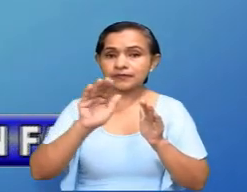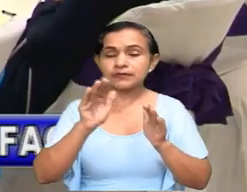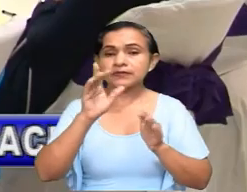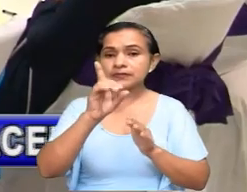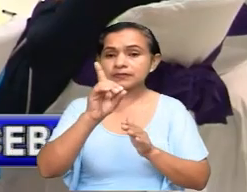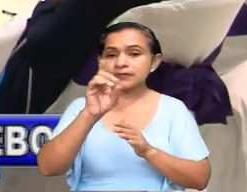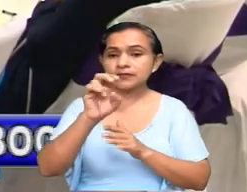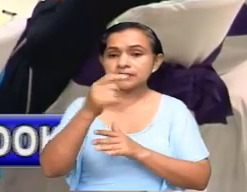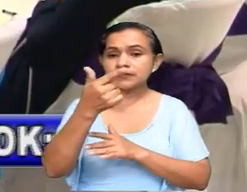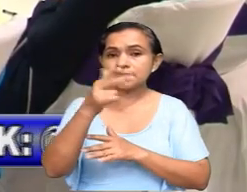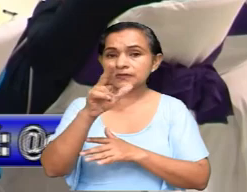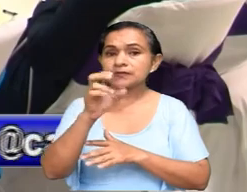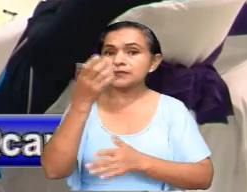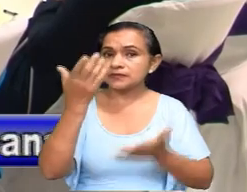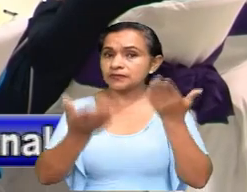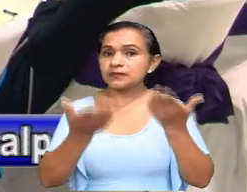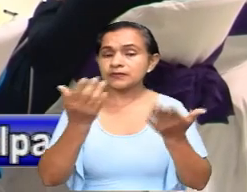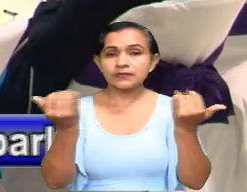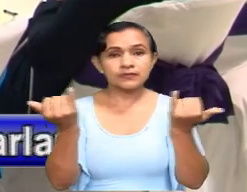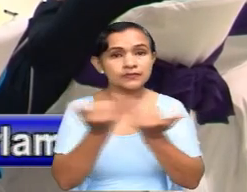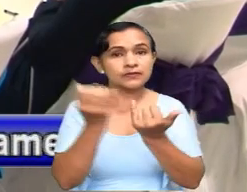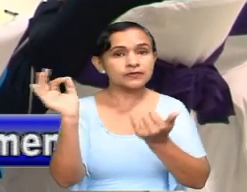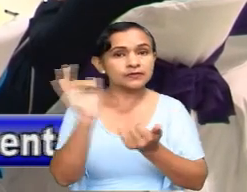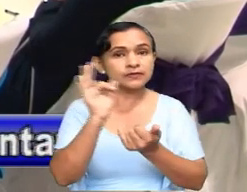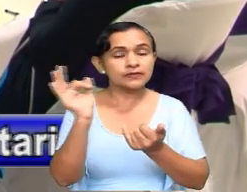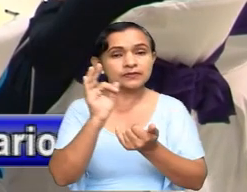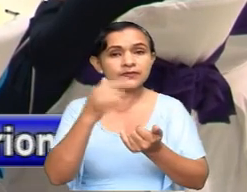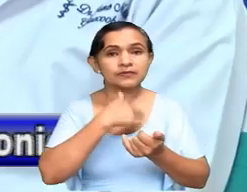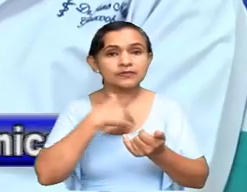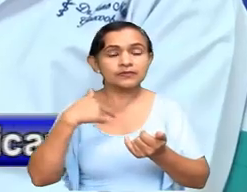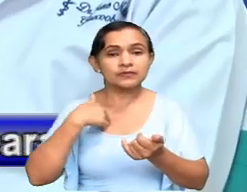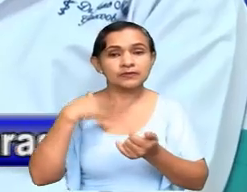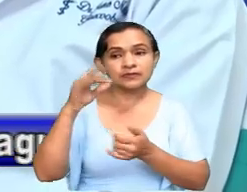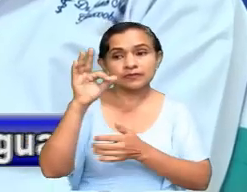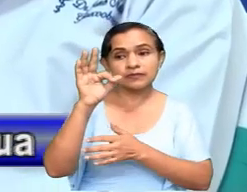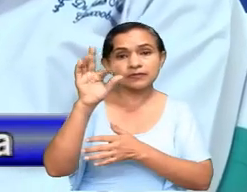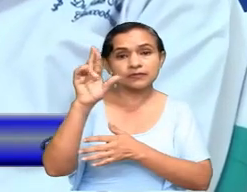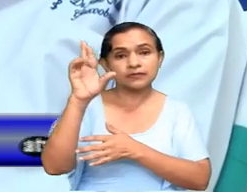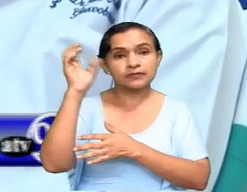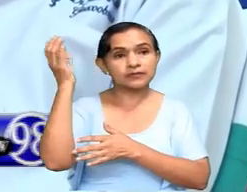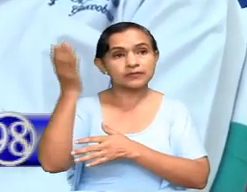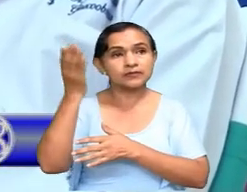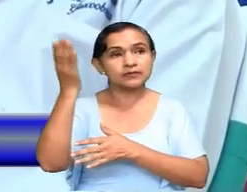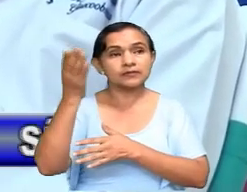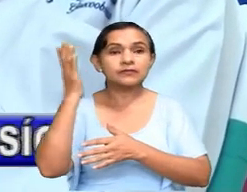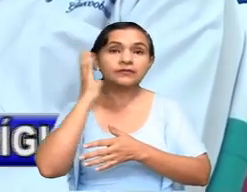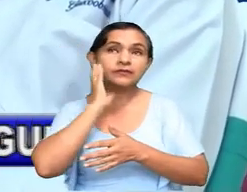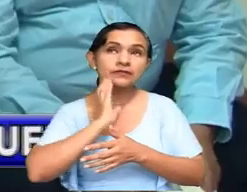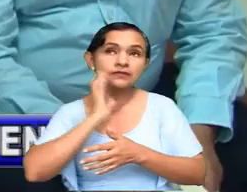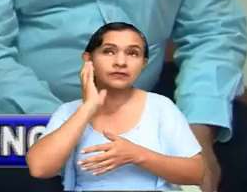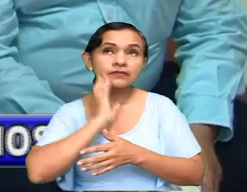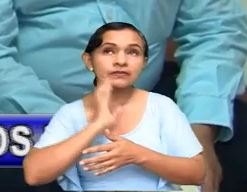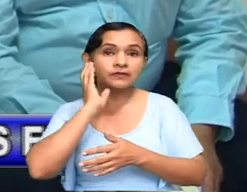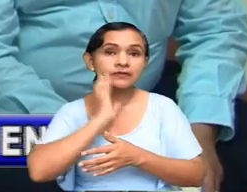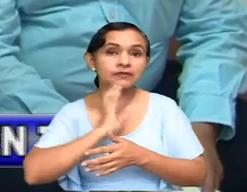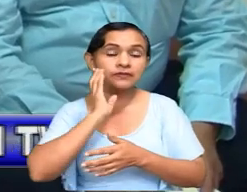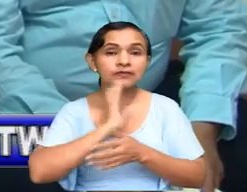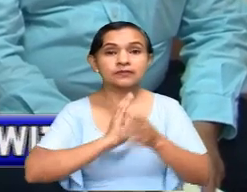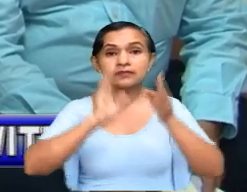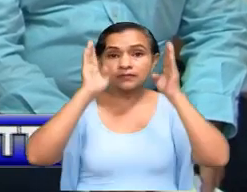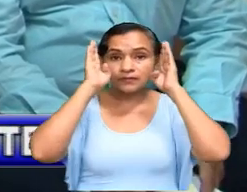dengue. Igualmente, informó sobre la realización de un foro científico para intercambiar experiencias sobre